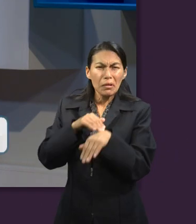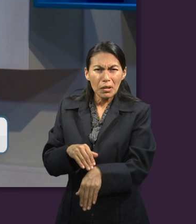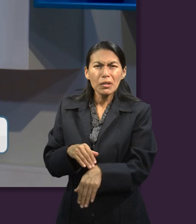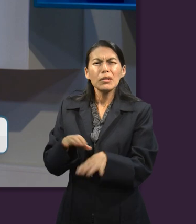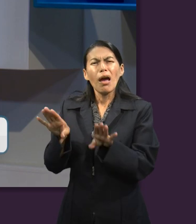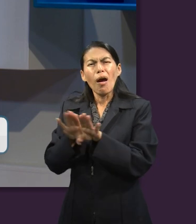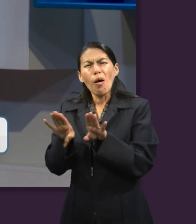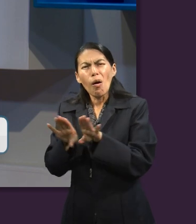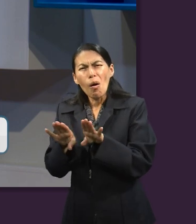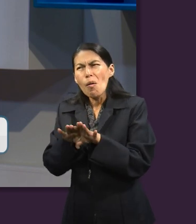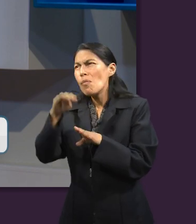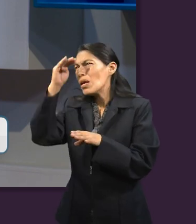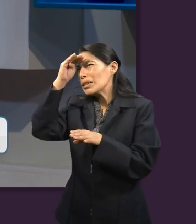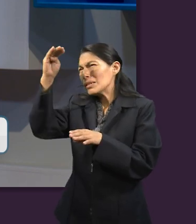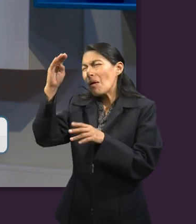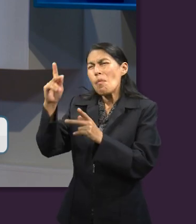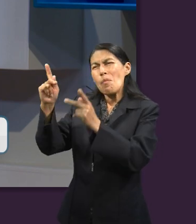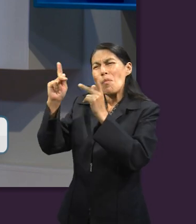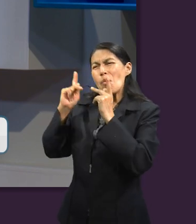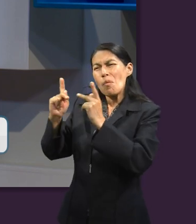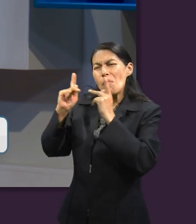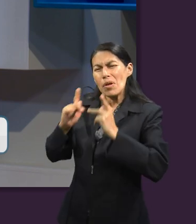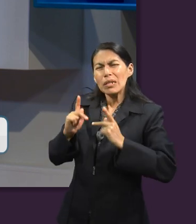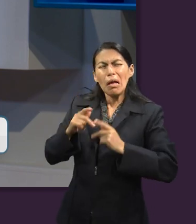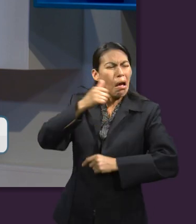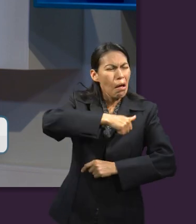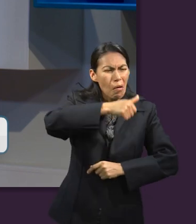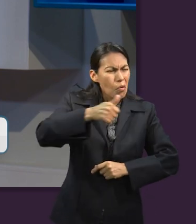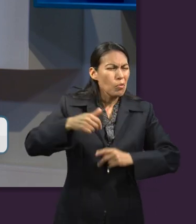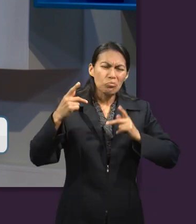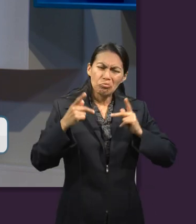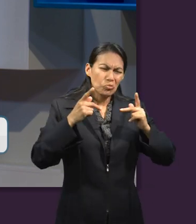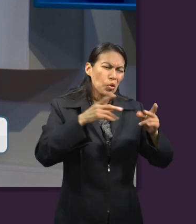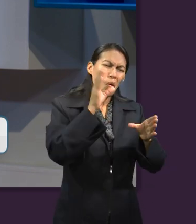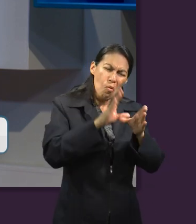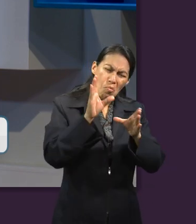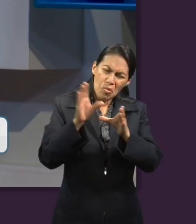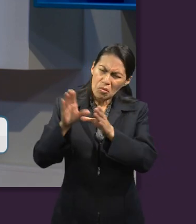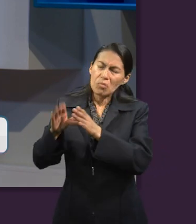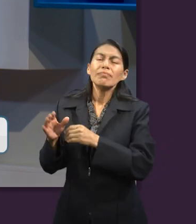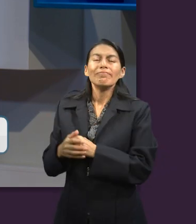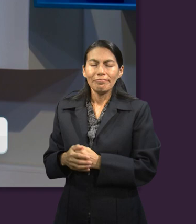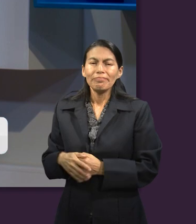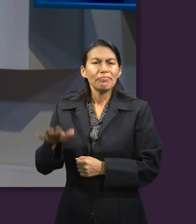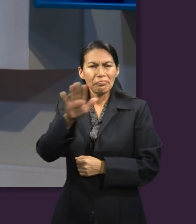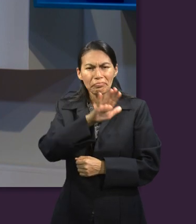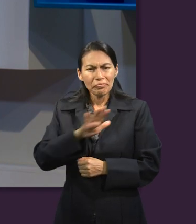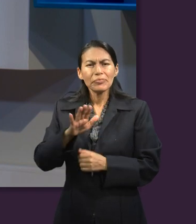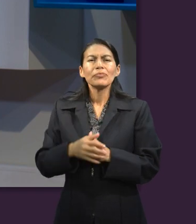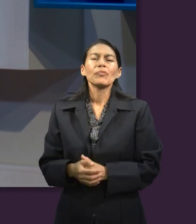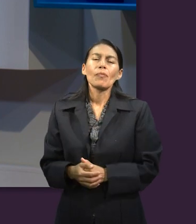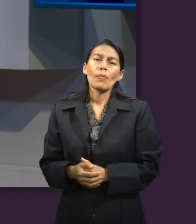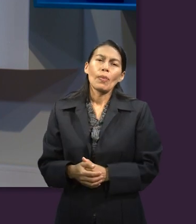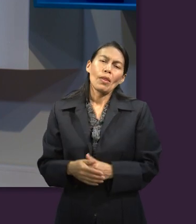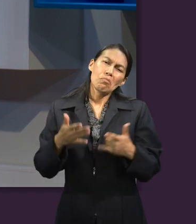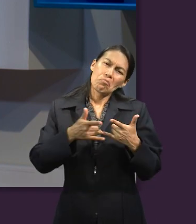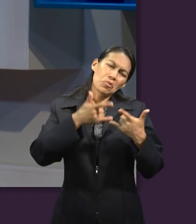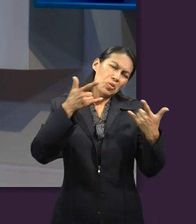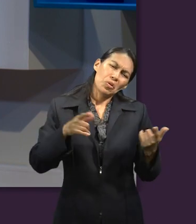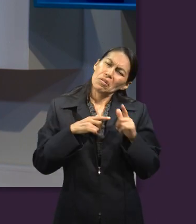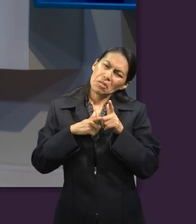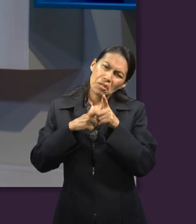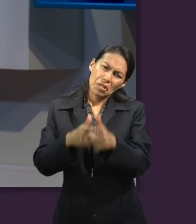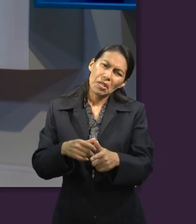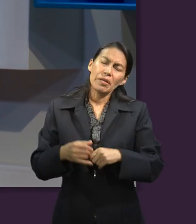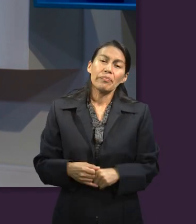de obediencia de como el señor cumple sus promesas con cada uno de nosotros verdad y pues la